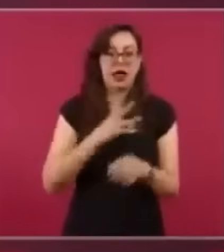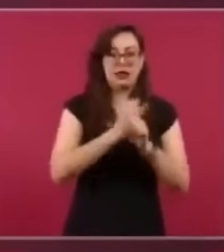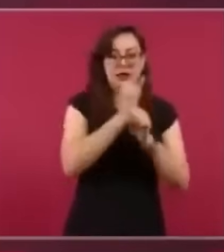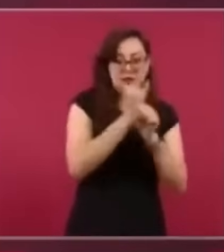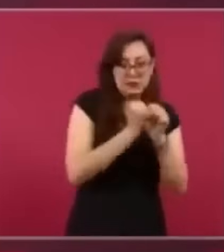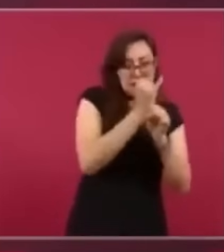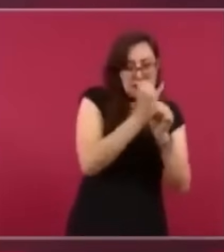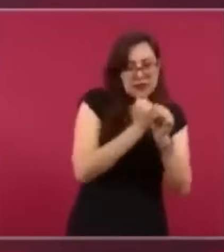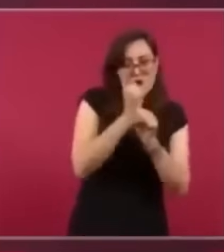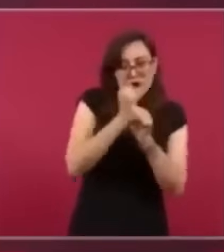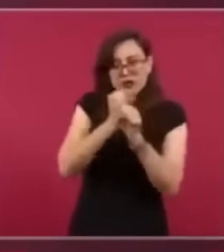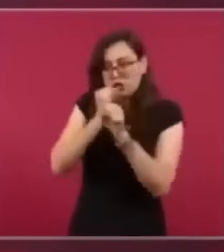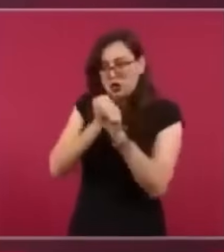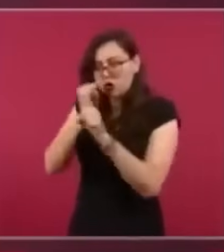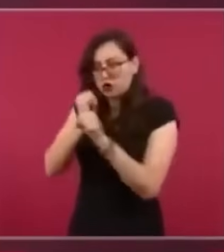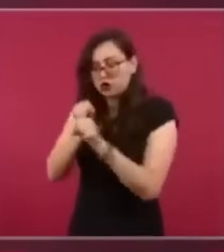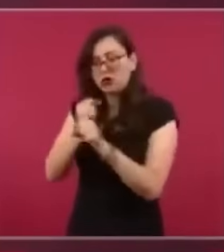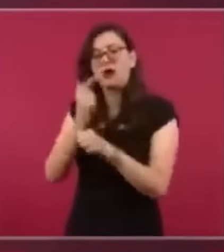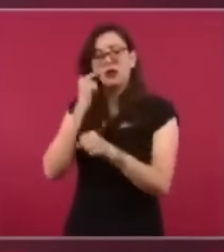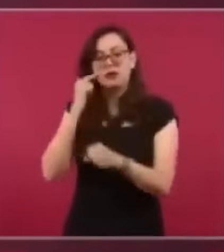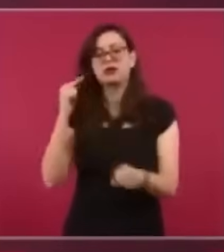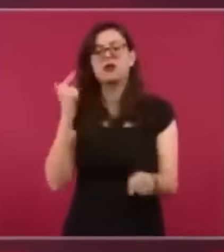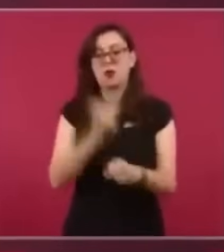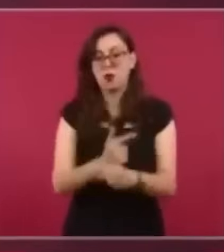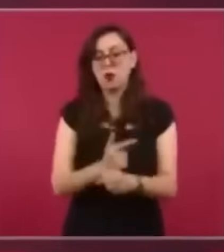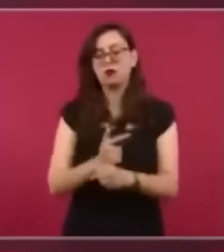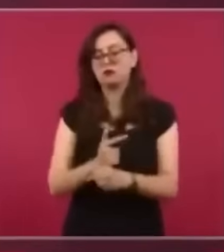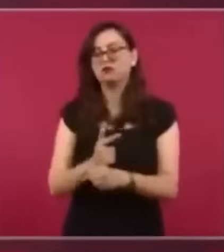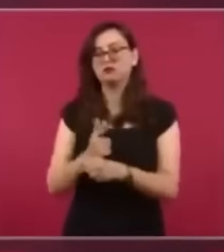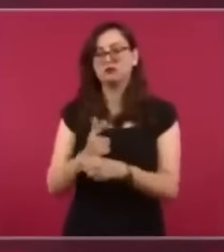unos días antes del atentado,